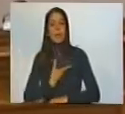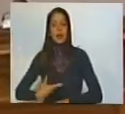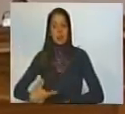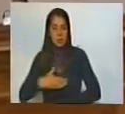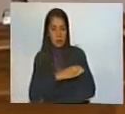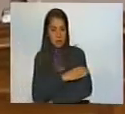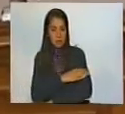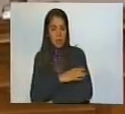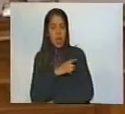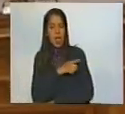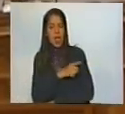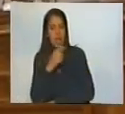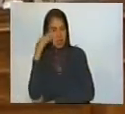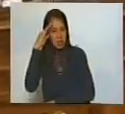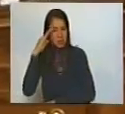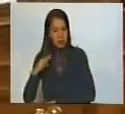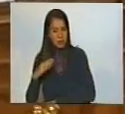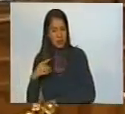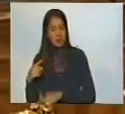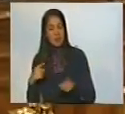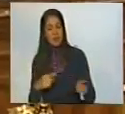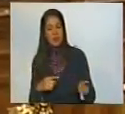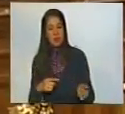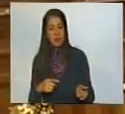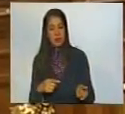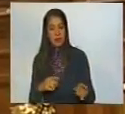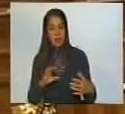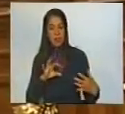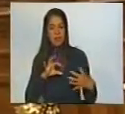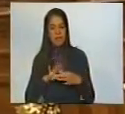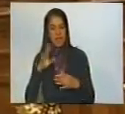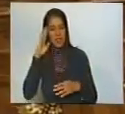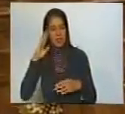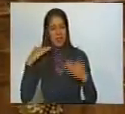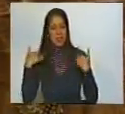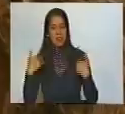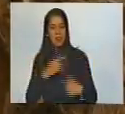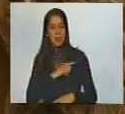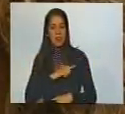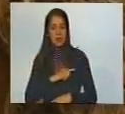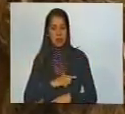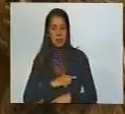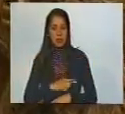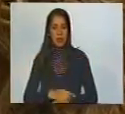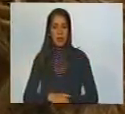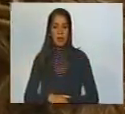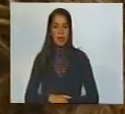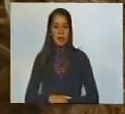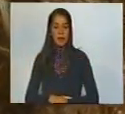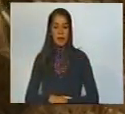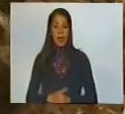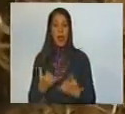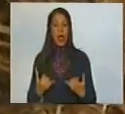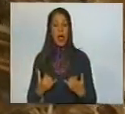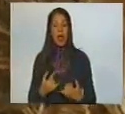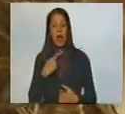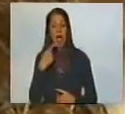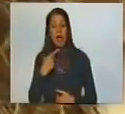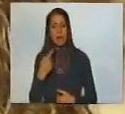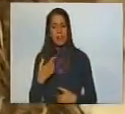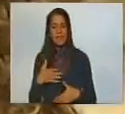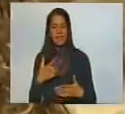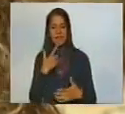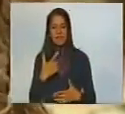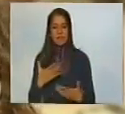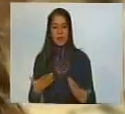pues, que fue vinculado a Pérez Jiménez, pero se reivindicó con ese gesto. Ahora, lo que quiero decirle